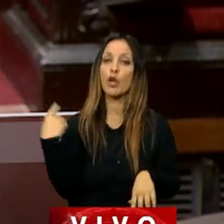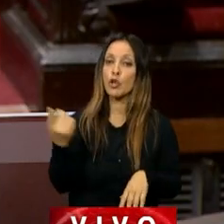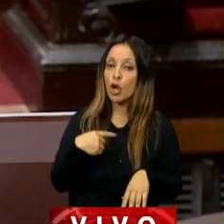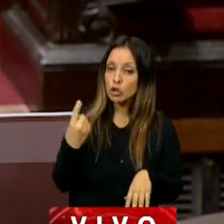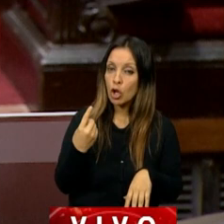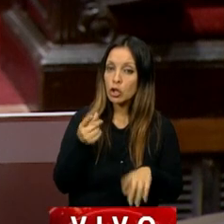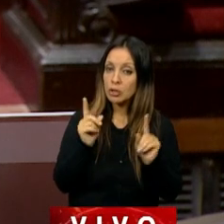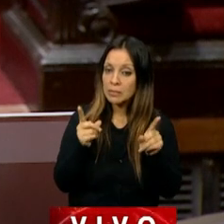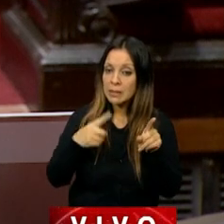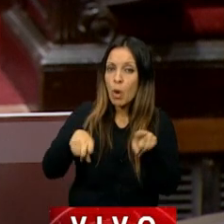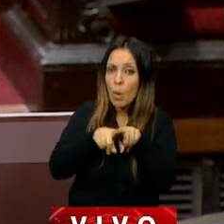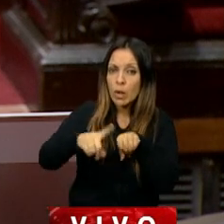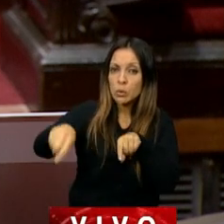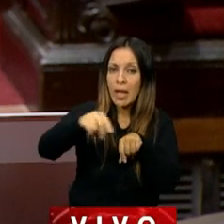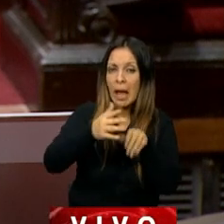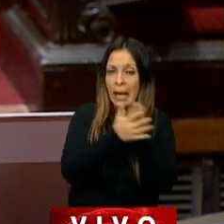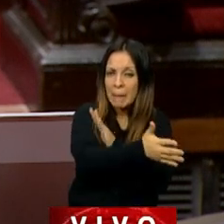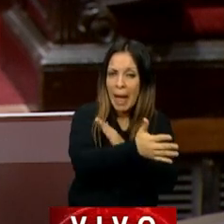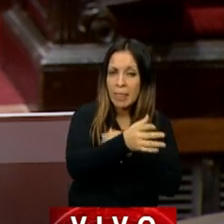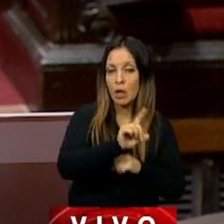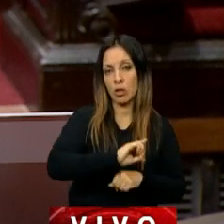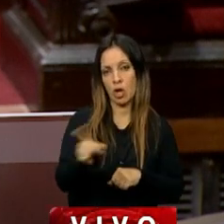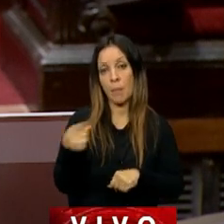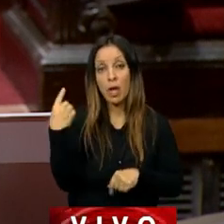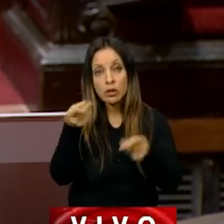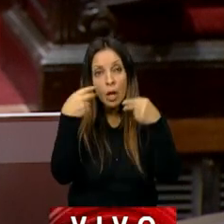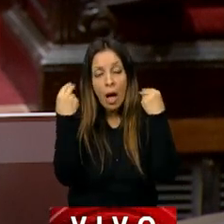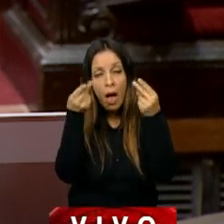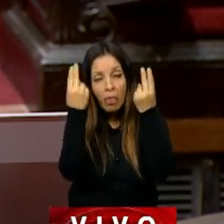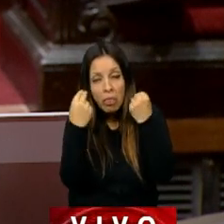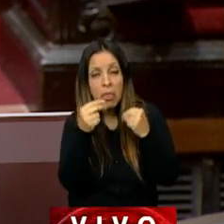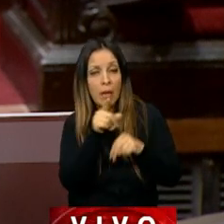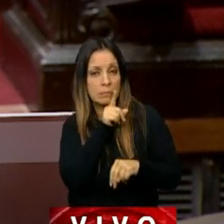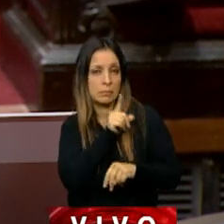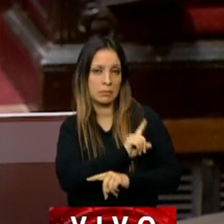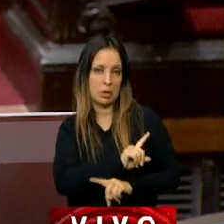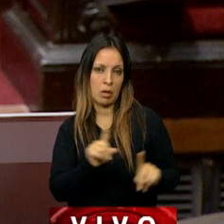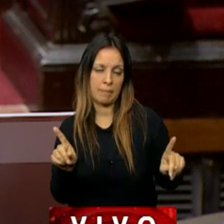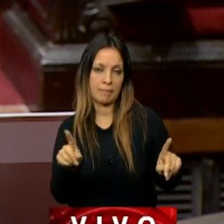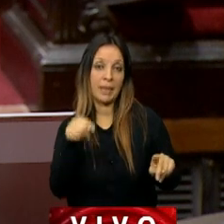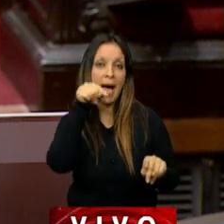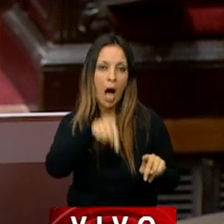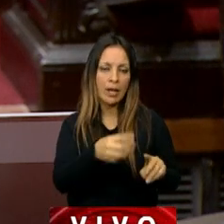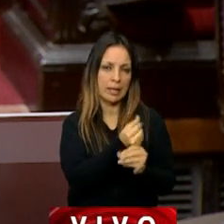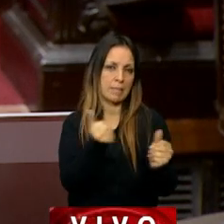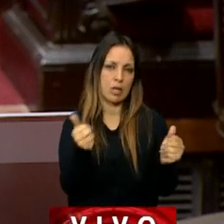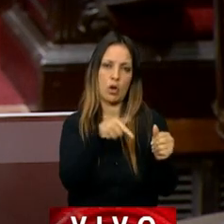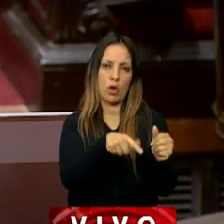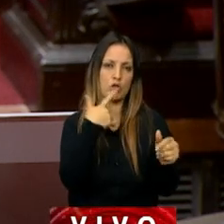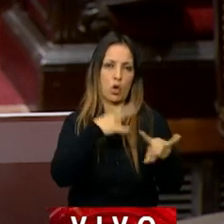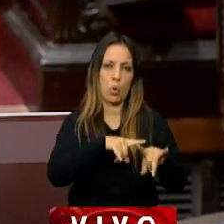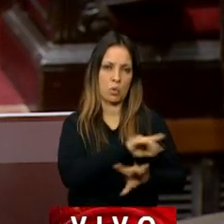del helicóptero como son ustedes, pero tampoco nos vamos a callar la boca. Es el fin de una comedia